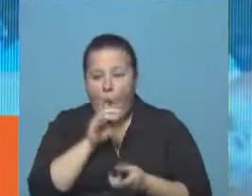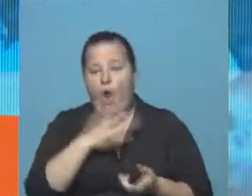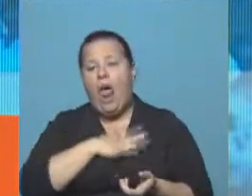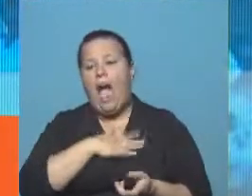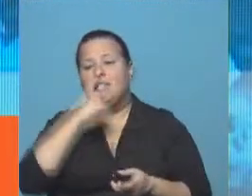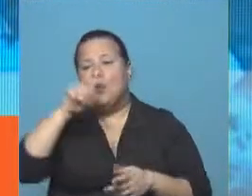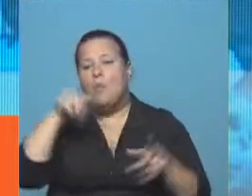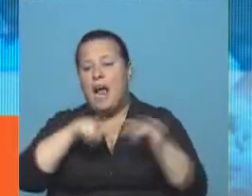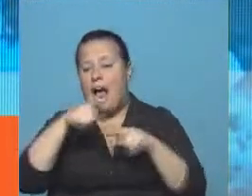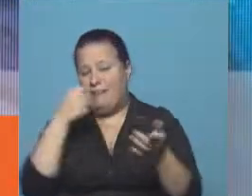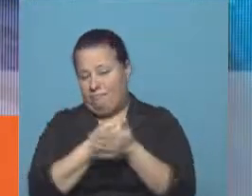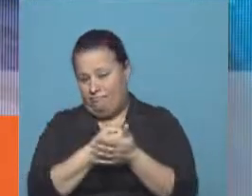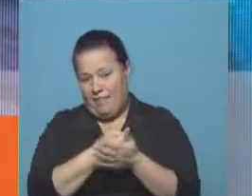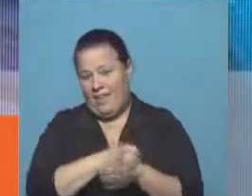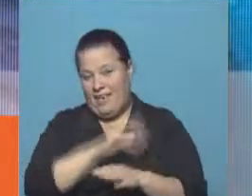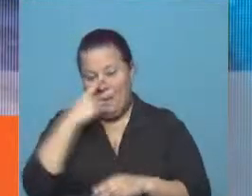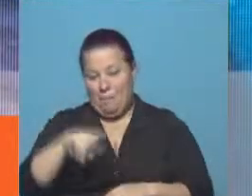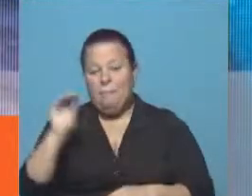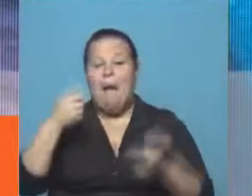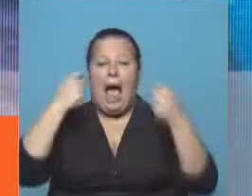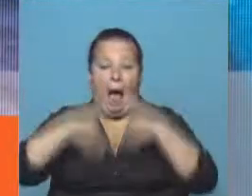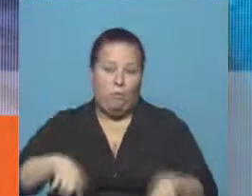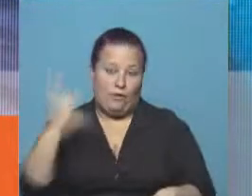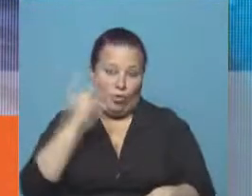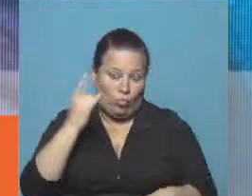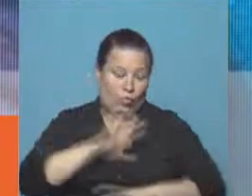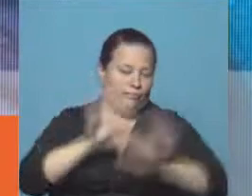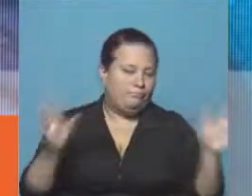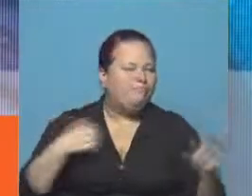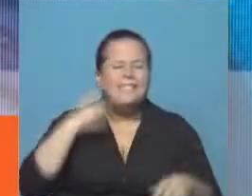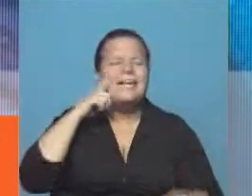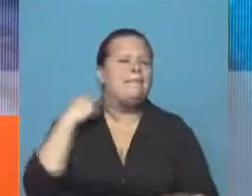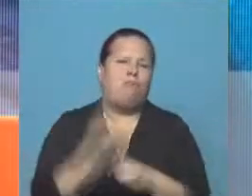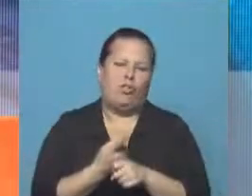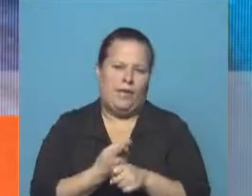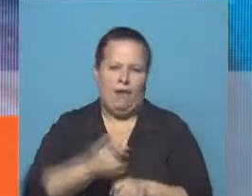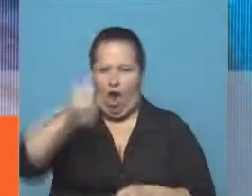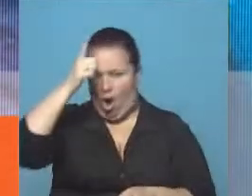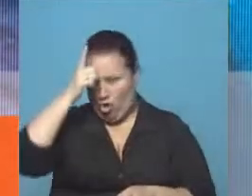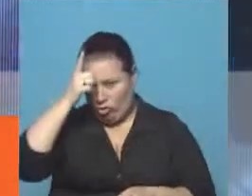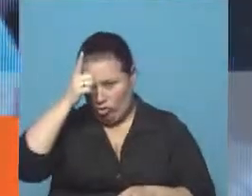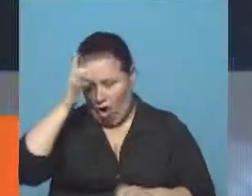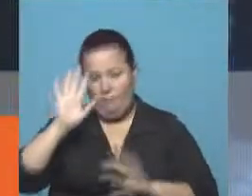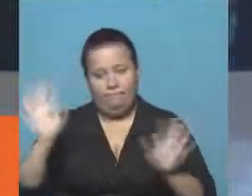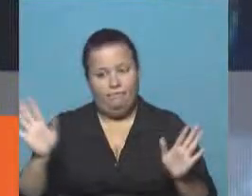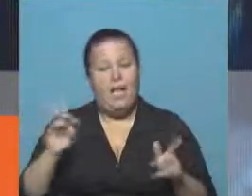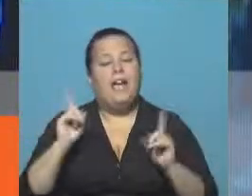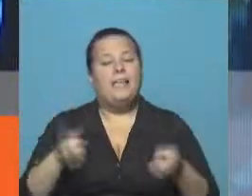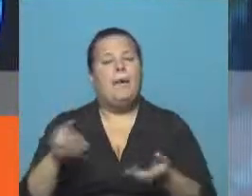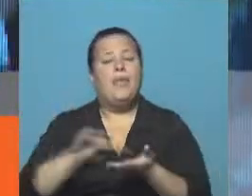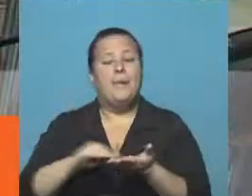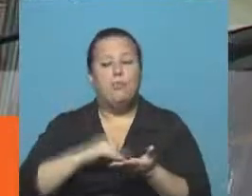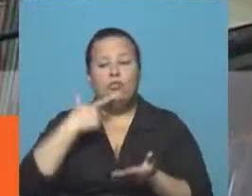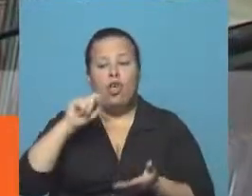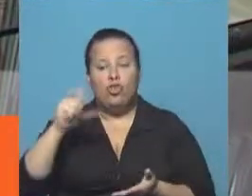llegó último en la carrera. Si a esto le sumás las apuestas clandestinas, me parece que es imposible regularlas. De hecho, el diputado